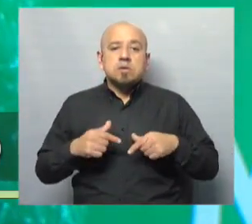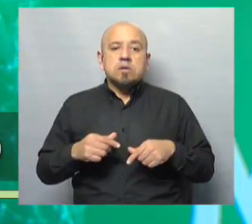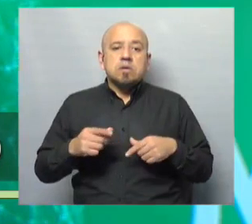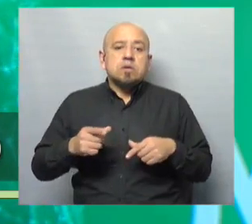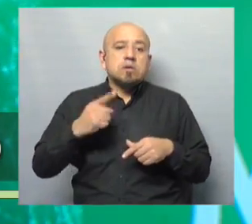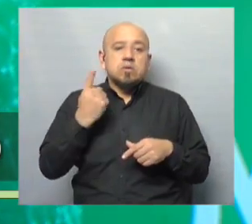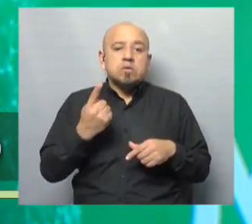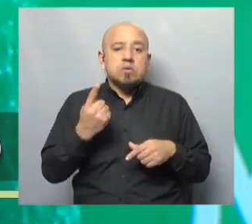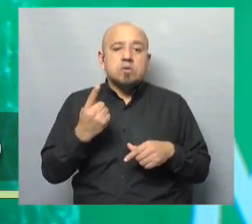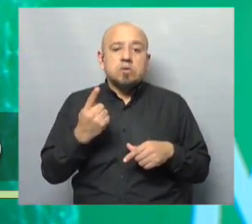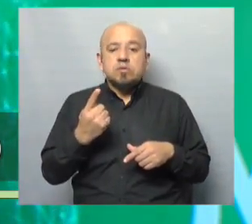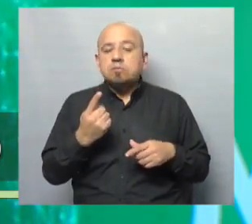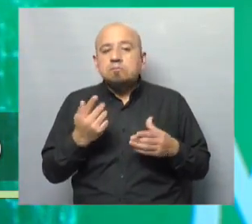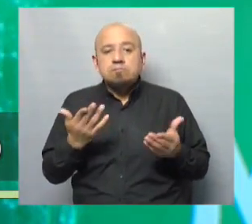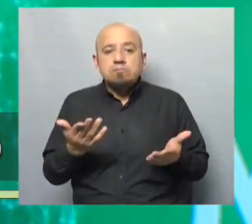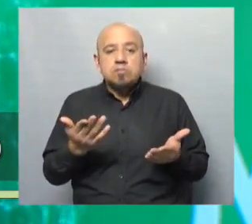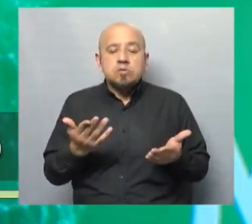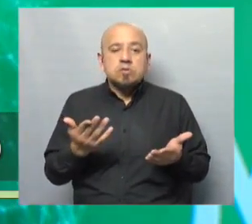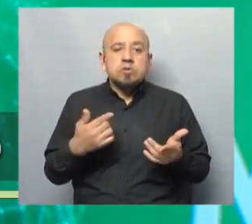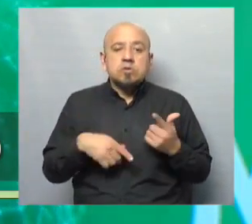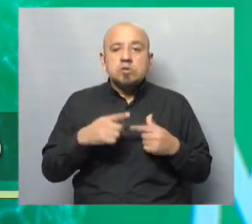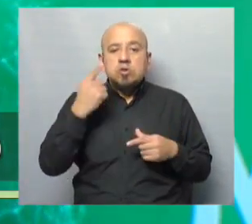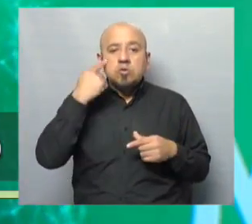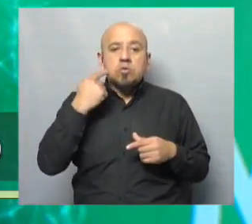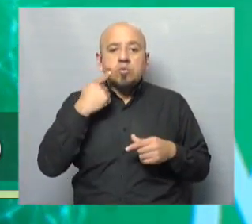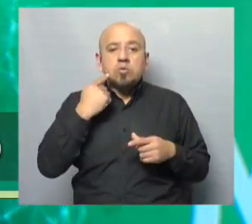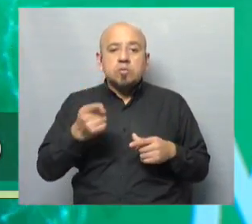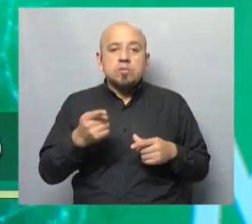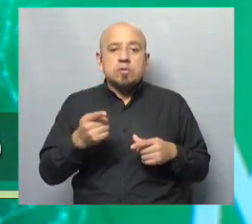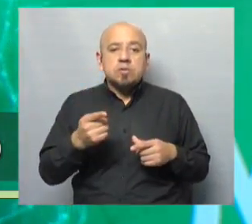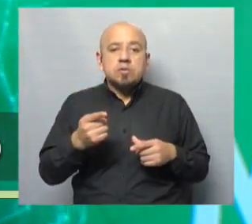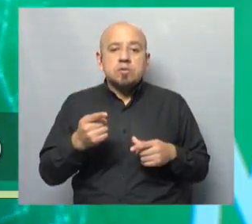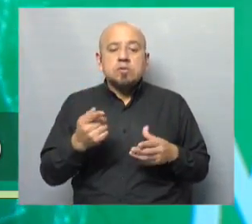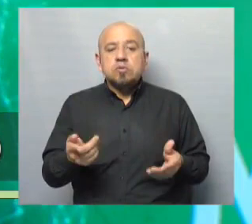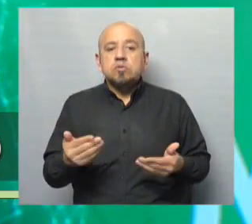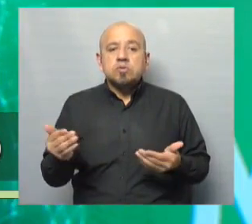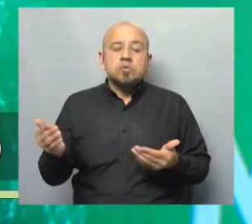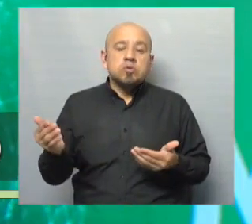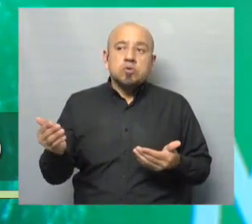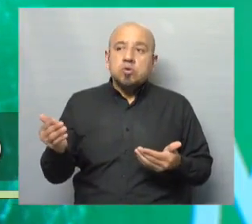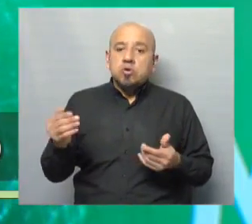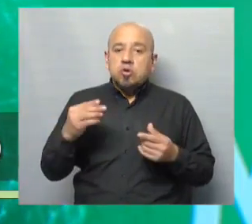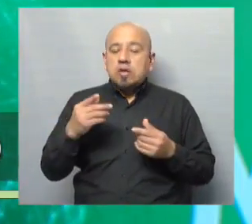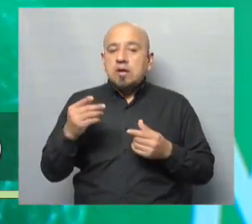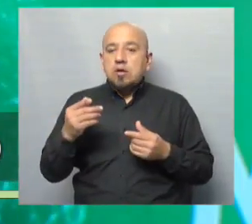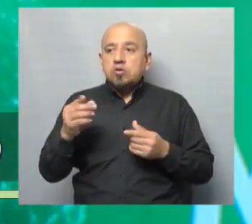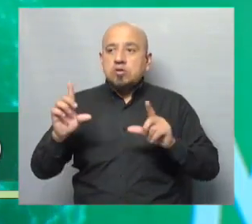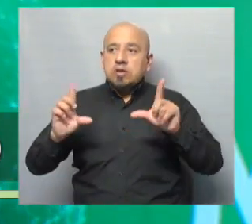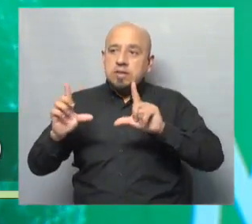a una porque en realidad las cifras que relevan todos los medios dan otra cosa